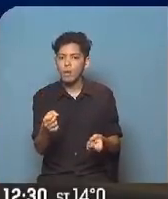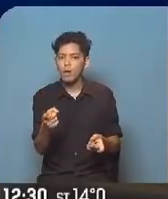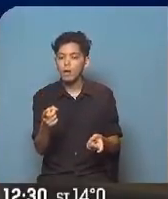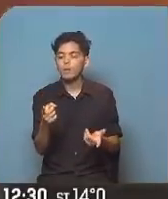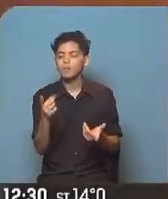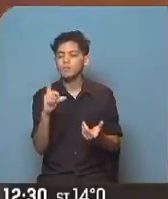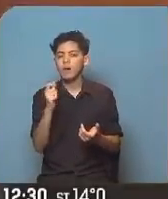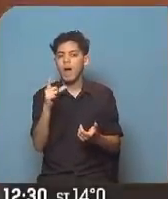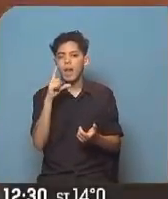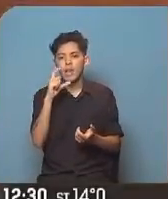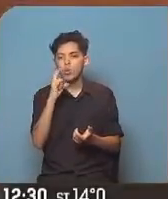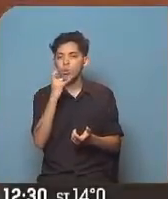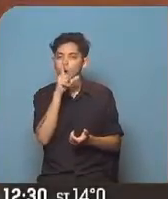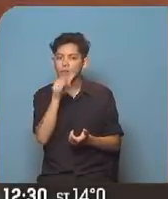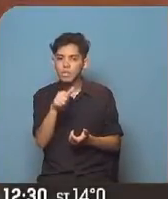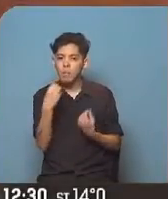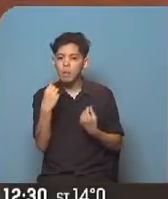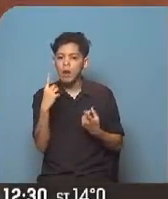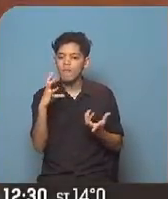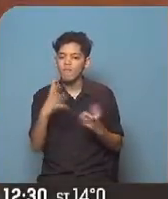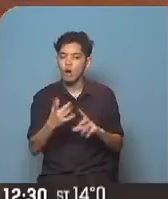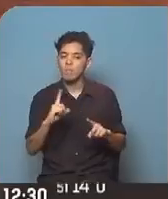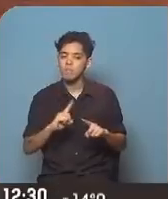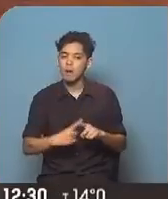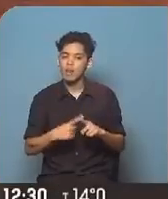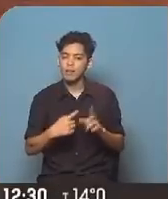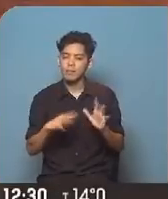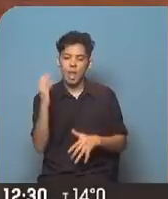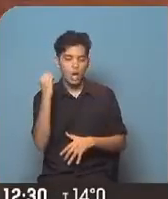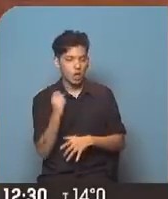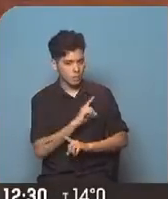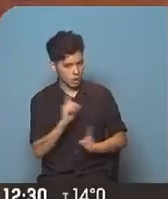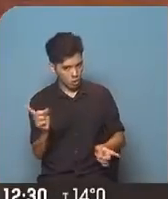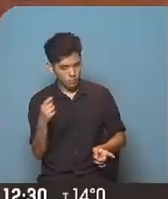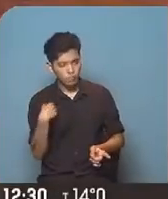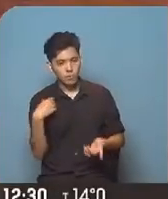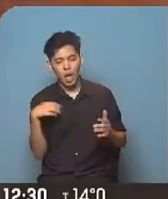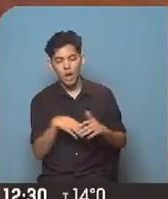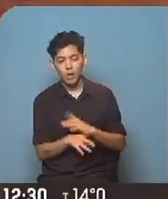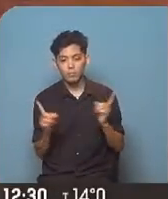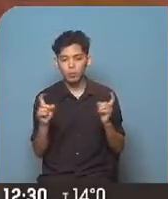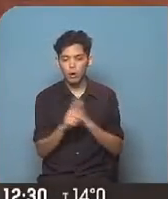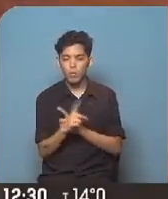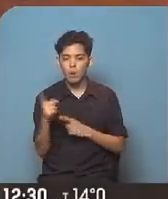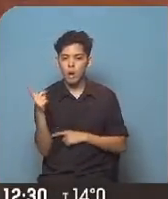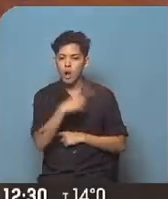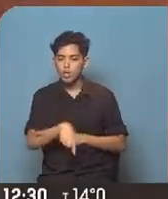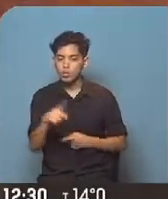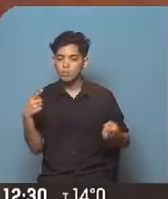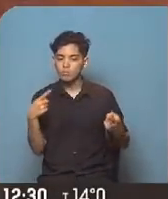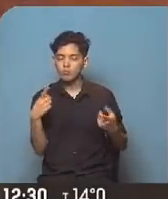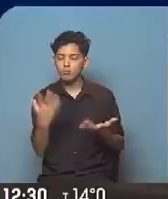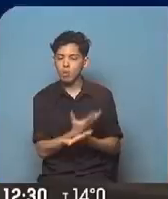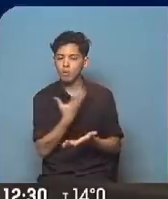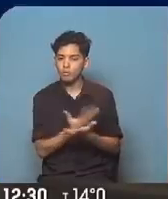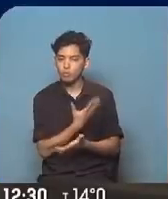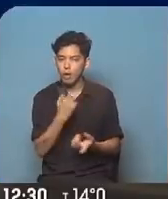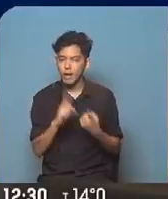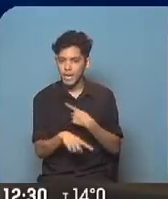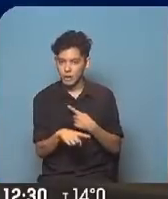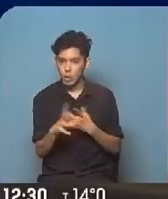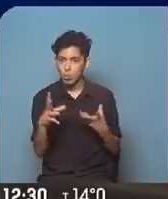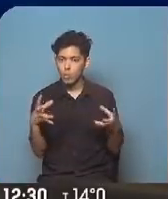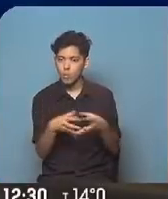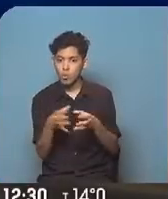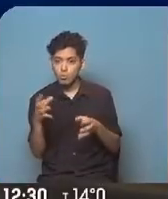alícuota, para políticamente, no económicamente, ahorrarse un conflicto con los productores directos. Lo cierto es que buena parte de eso